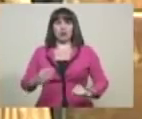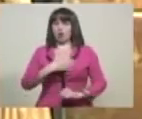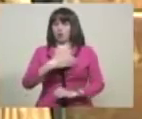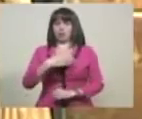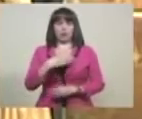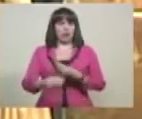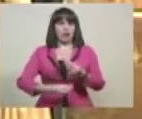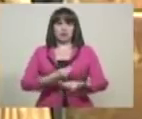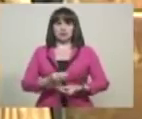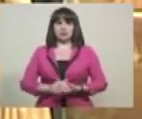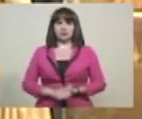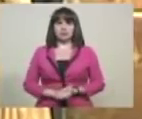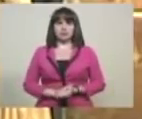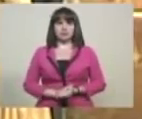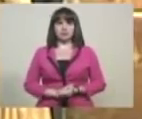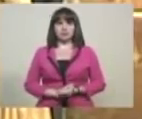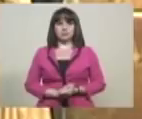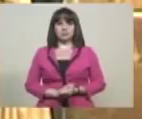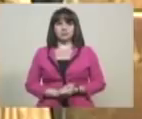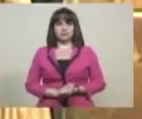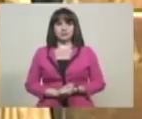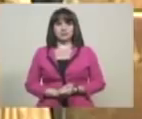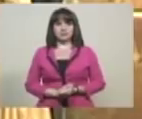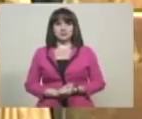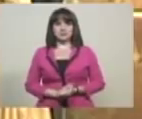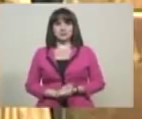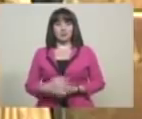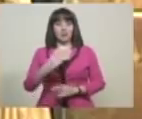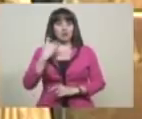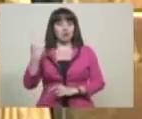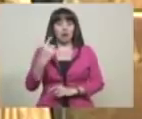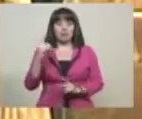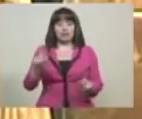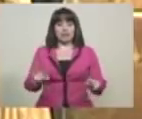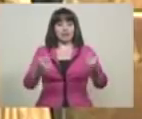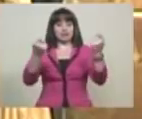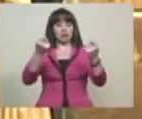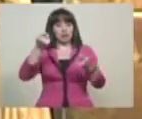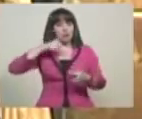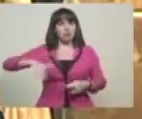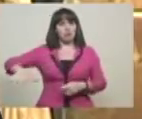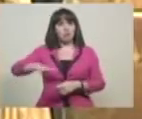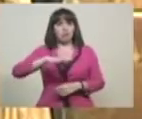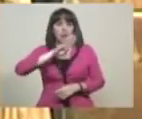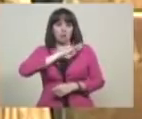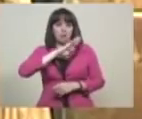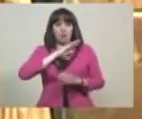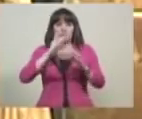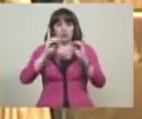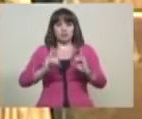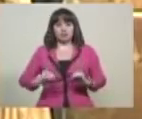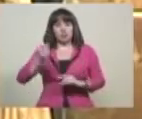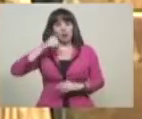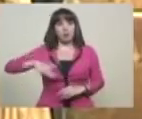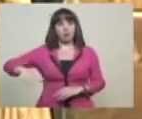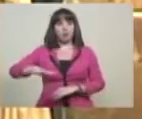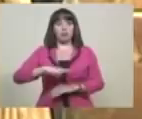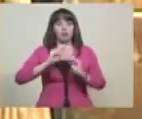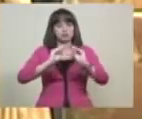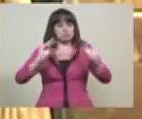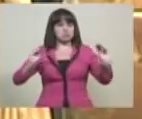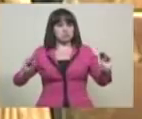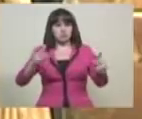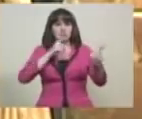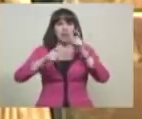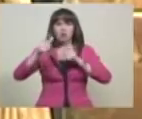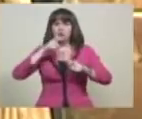posible. ¿Cómo va a haber logística? Yo dije, solo el pueblo salva al pueblo. Convoquemos al pueblo. Y convoqué al pueblo